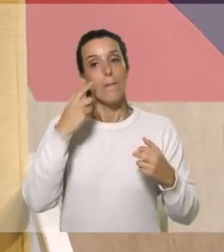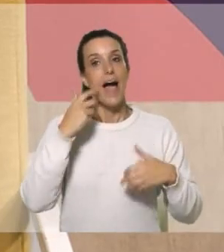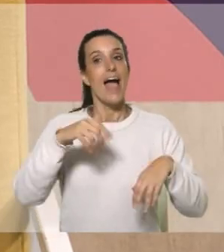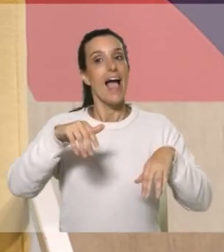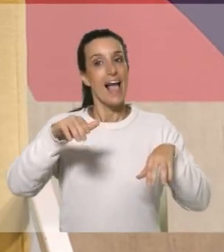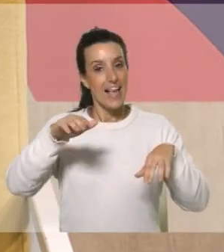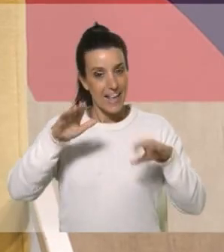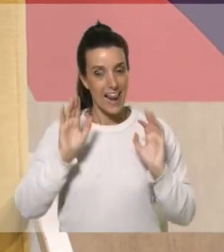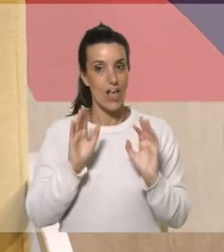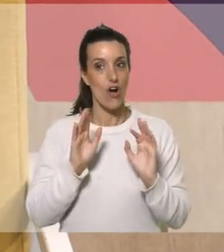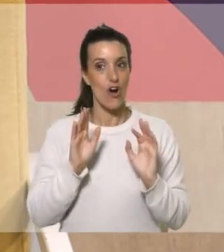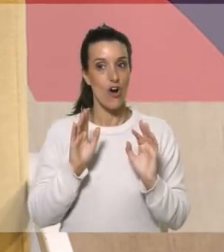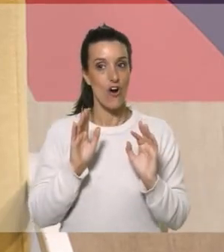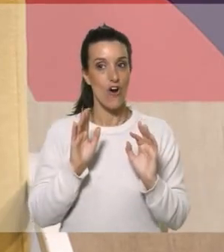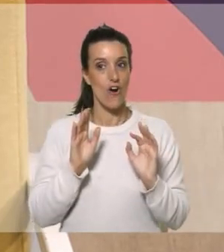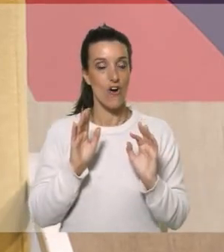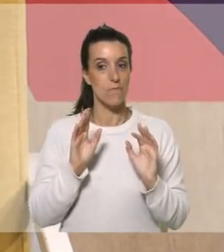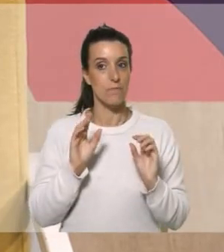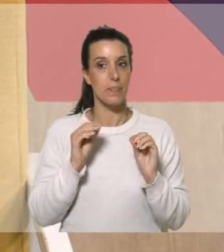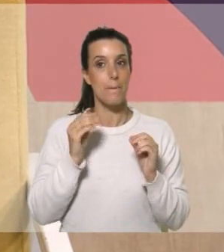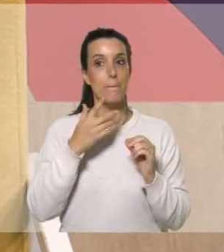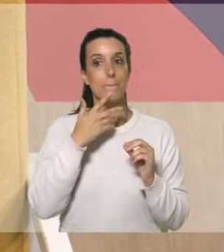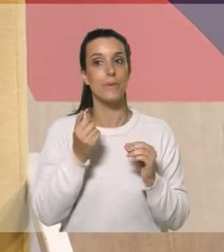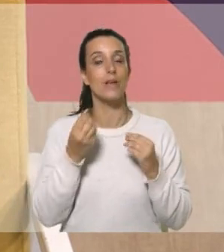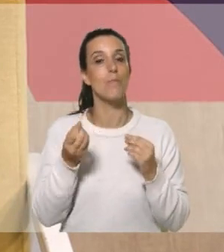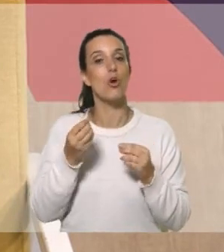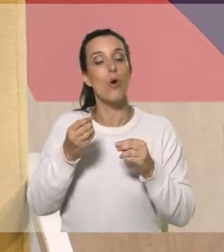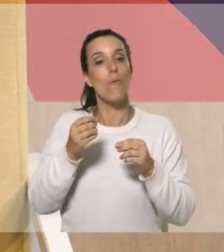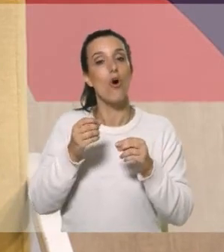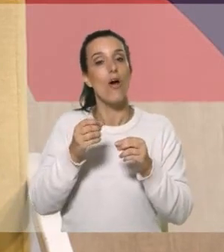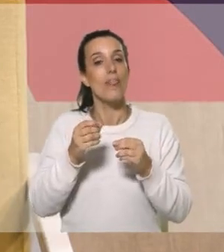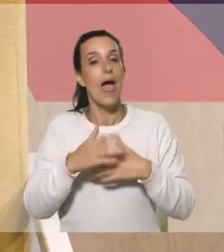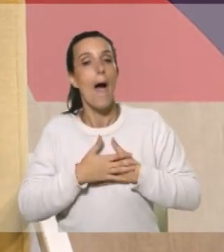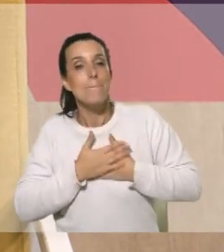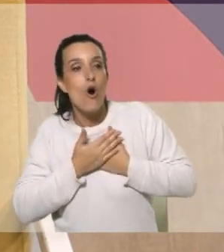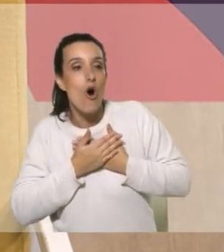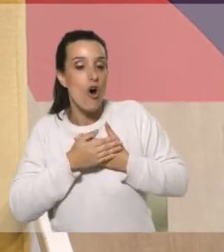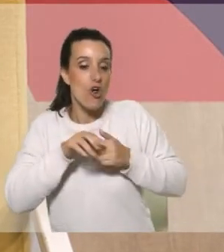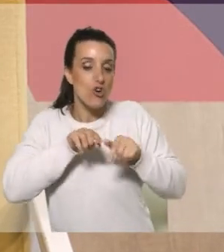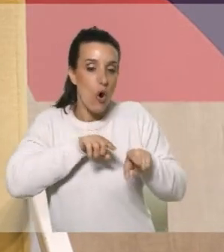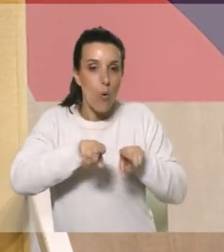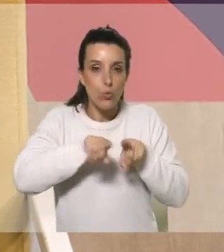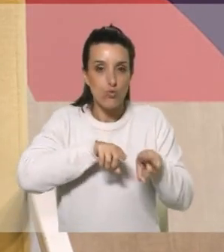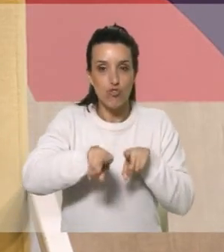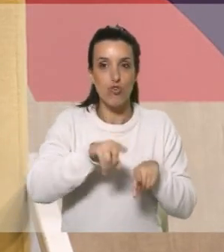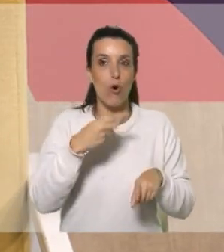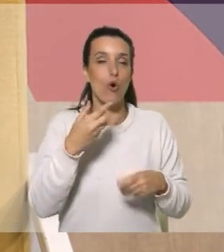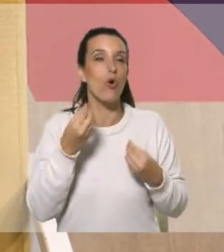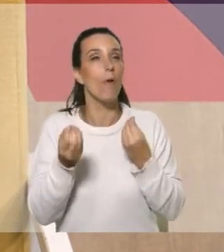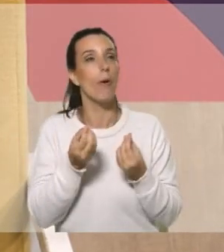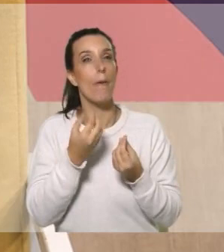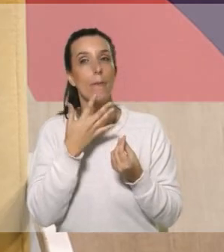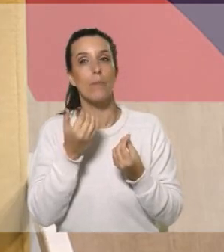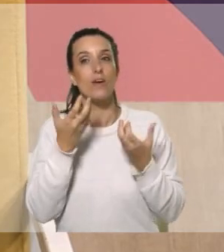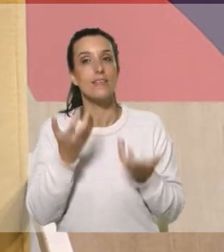que está bastante instalada de no de los coach amorosos de las como una especie si se quisiera